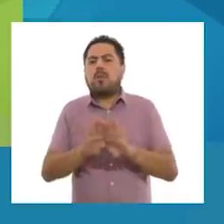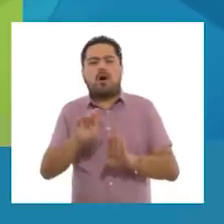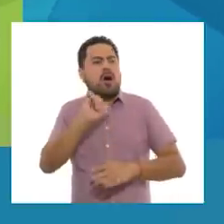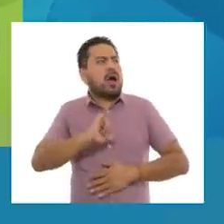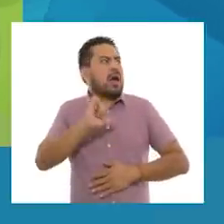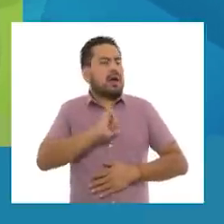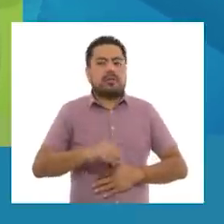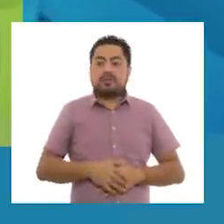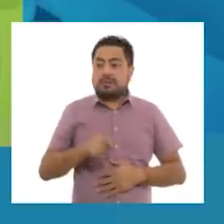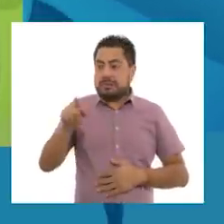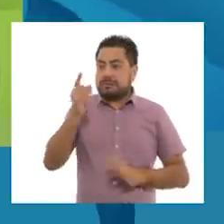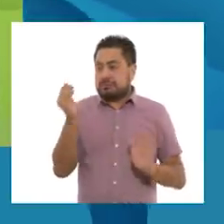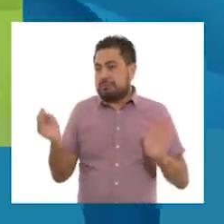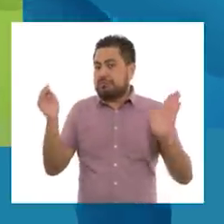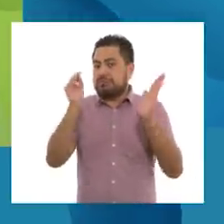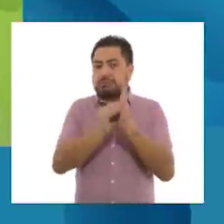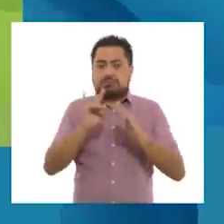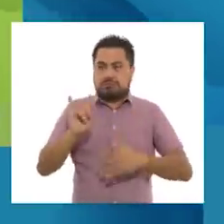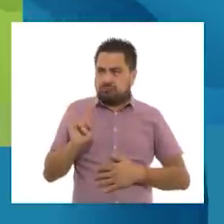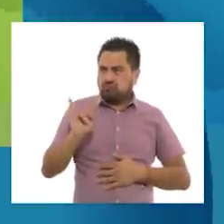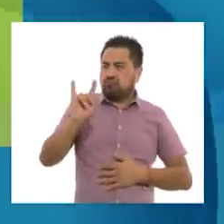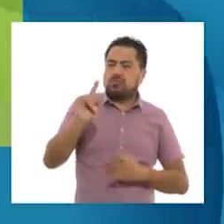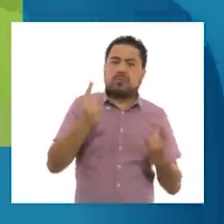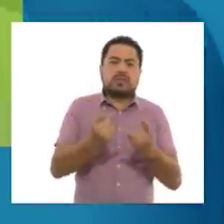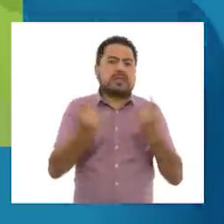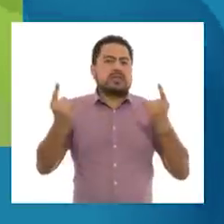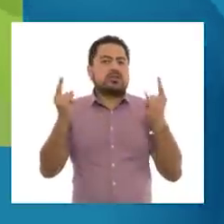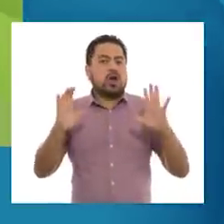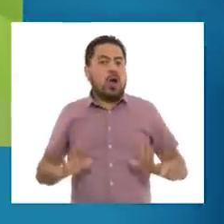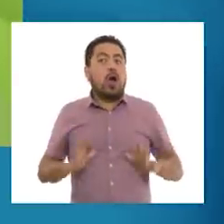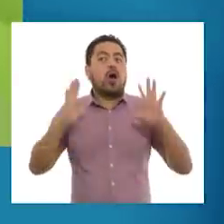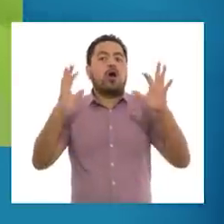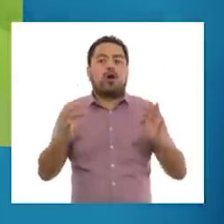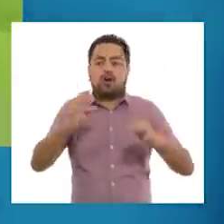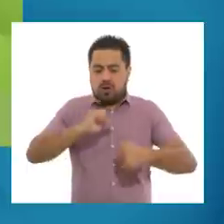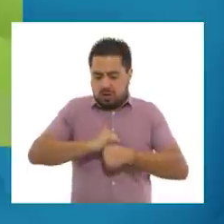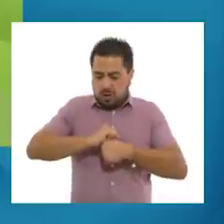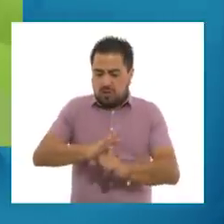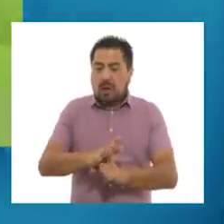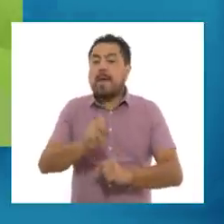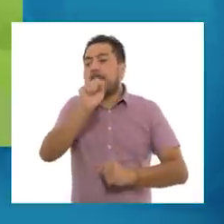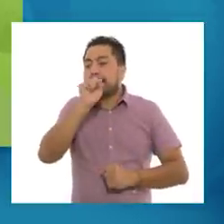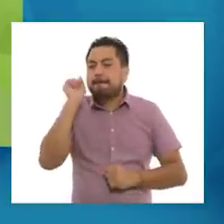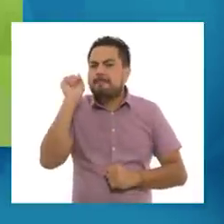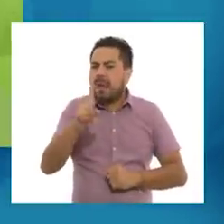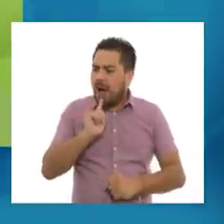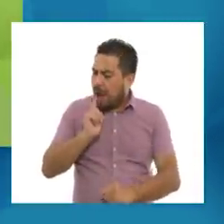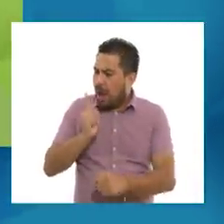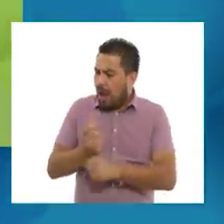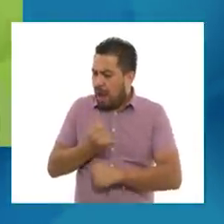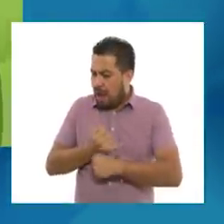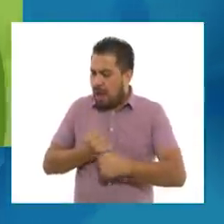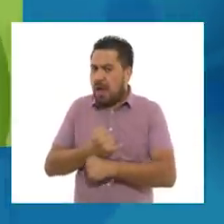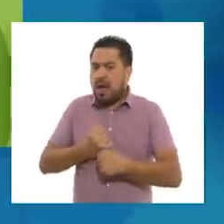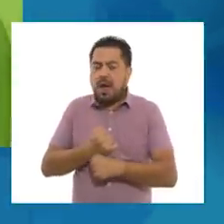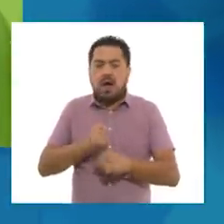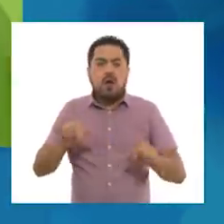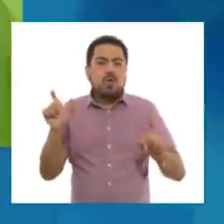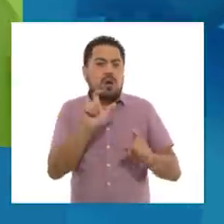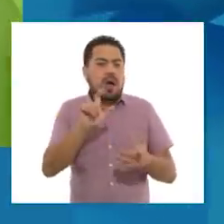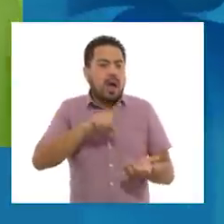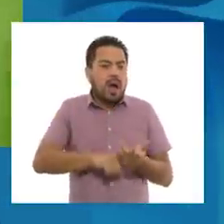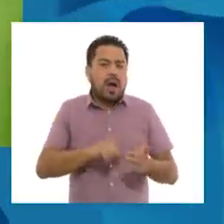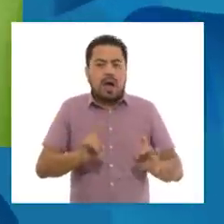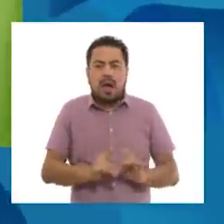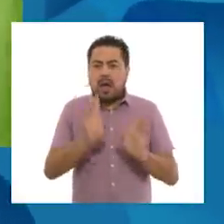Byron puso en su cartel un poco de la historia del origen del COVID-19. También se ve que investigó acerca del momento en el que